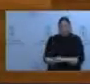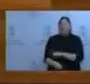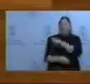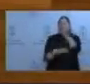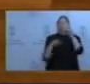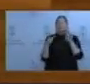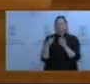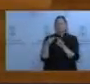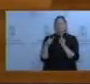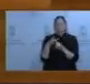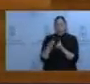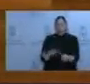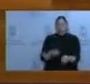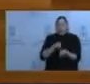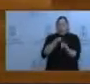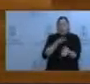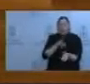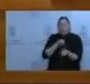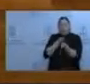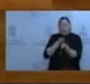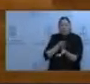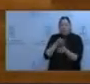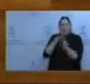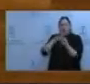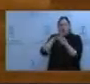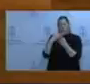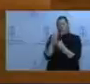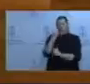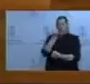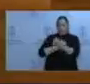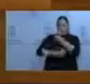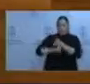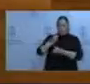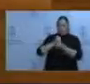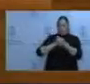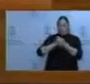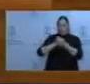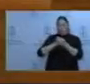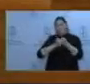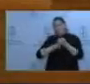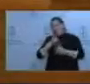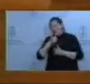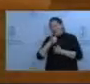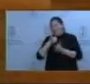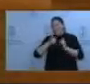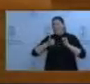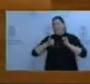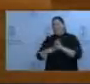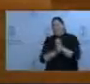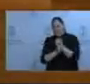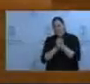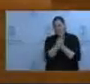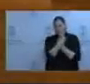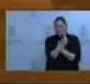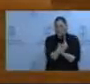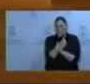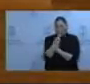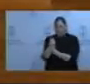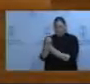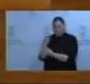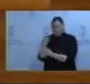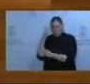la descripción de la situación económica, más que de la situación económica, de los créditos que cada organismo tenga solicitados a